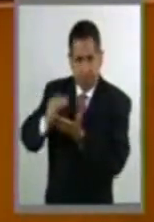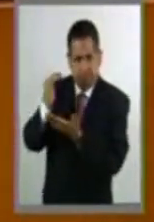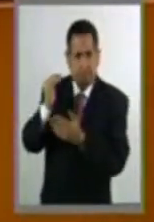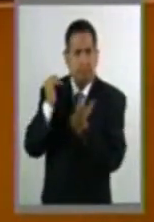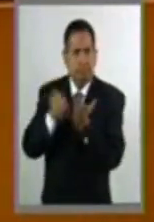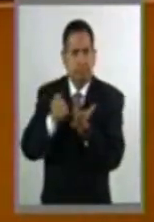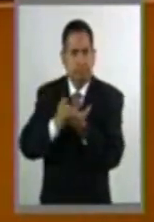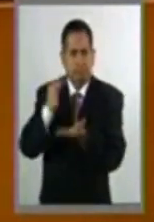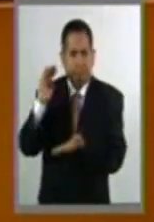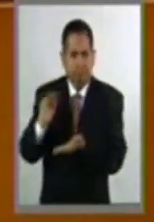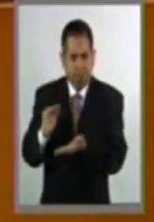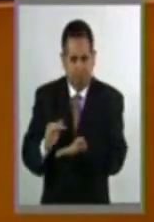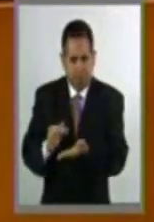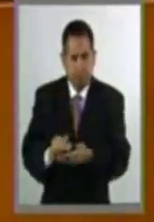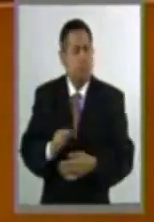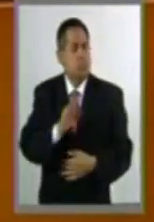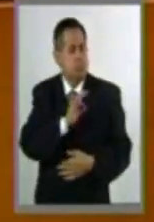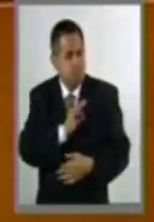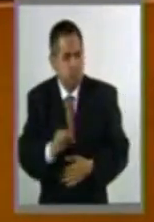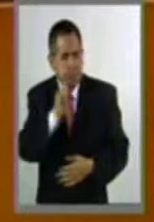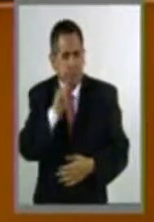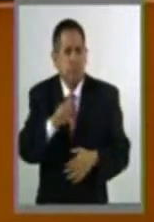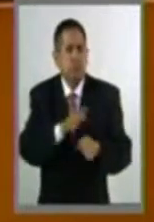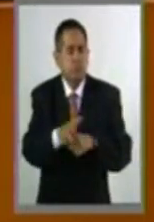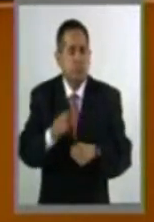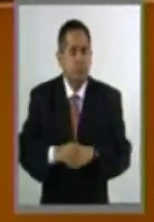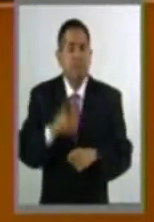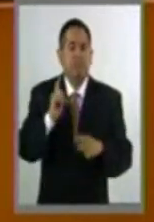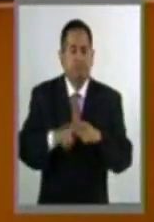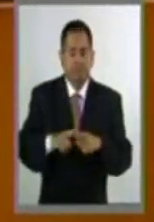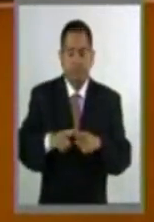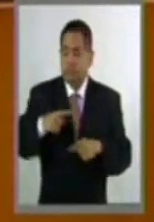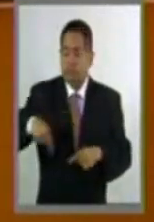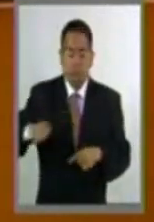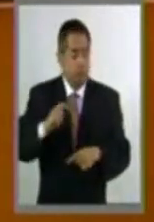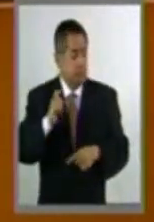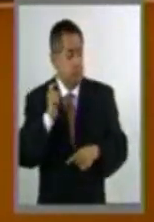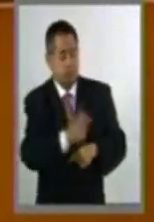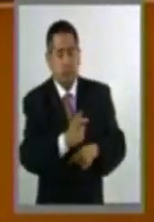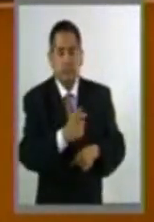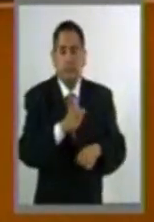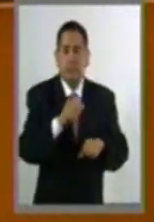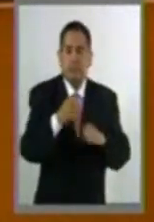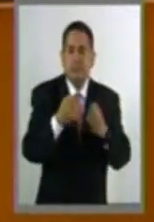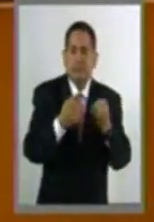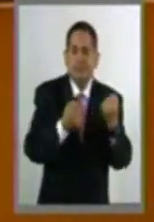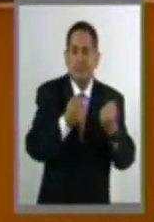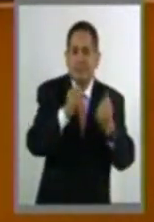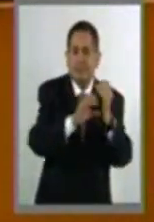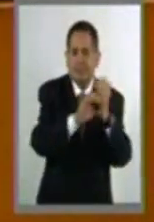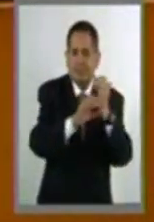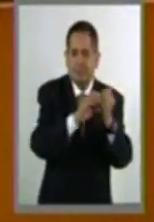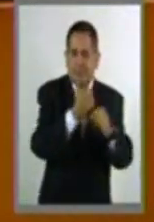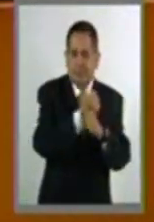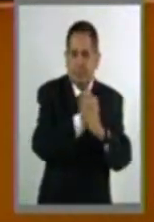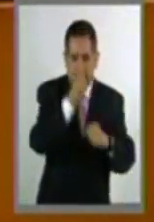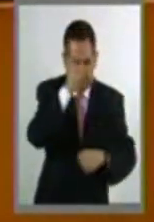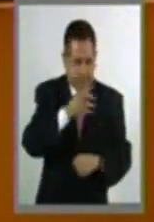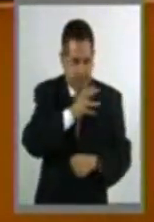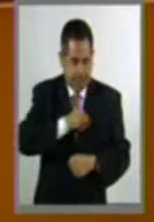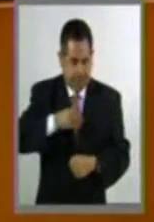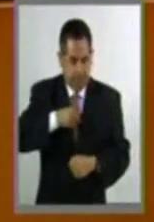correspondan las siguientes deducciones personales: los gastos destinados a la transportación escolar de los descendientes en línea